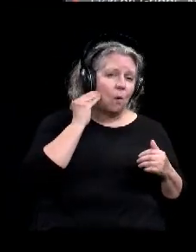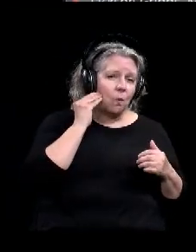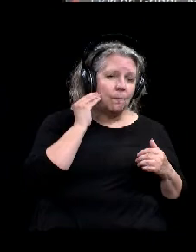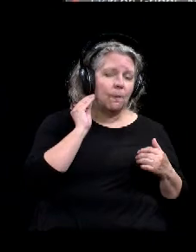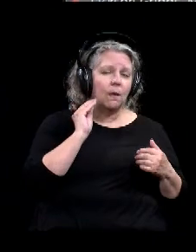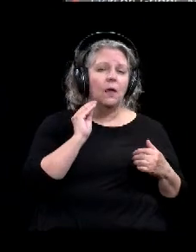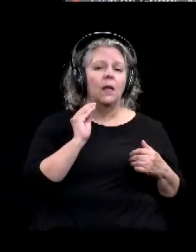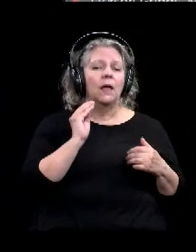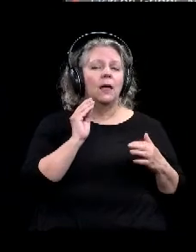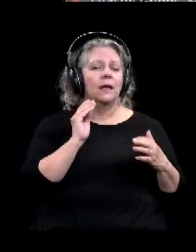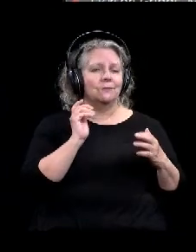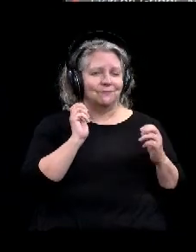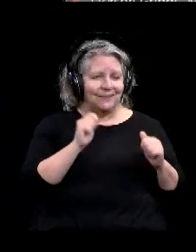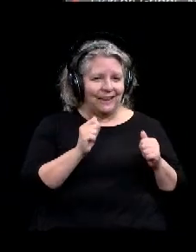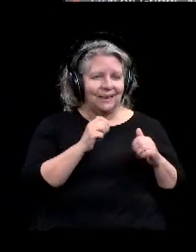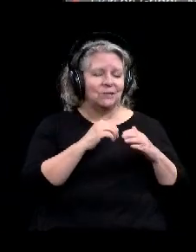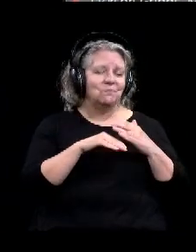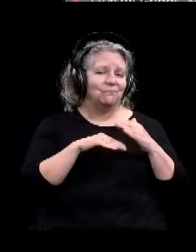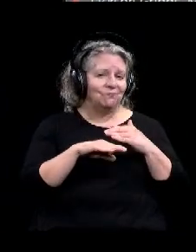personas